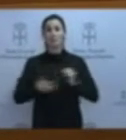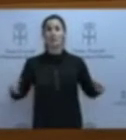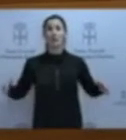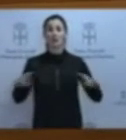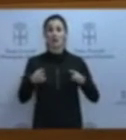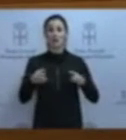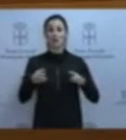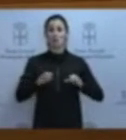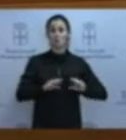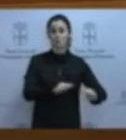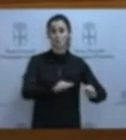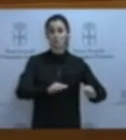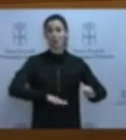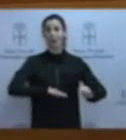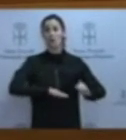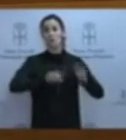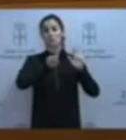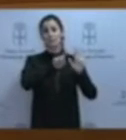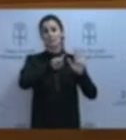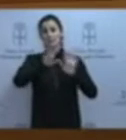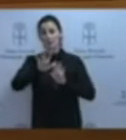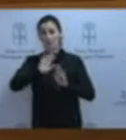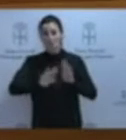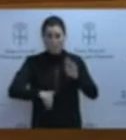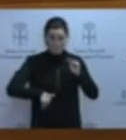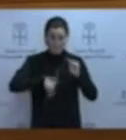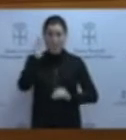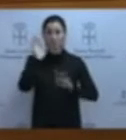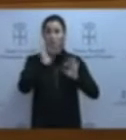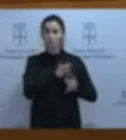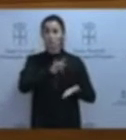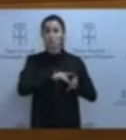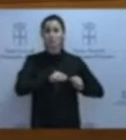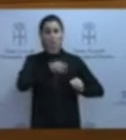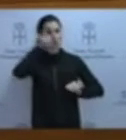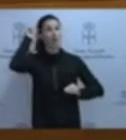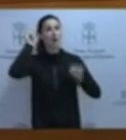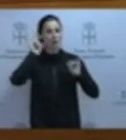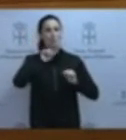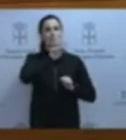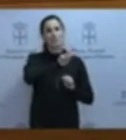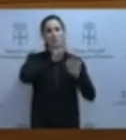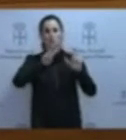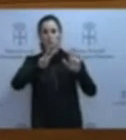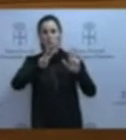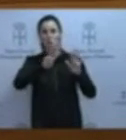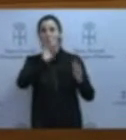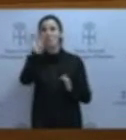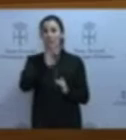del colectivo de mayores de 65 años ya en el año 2008 era del